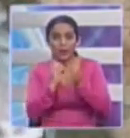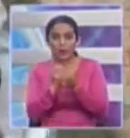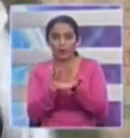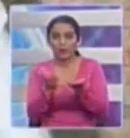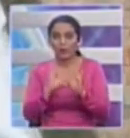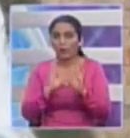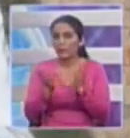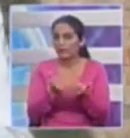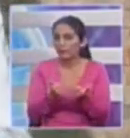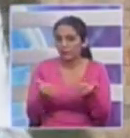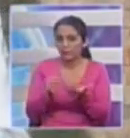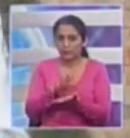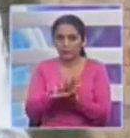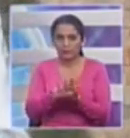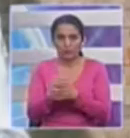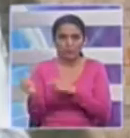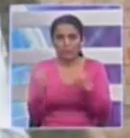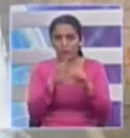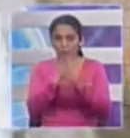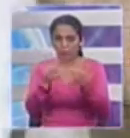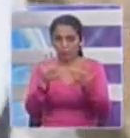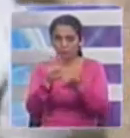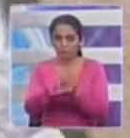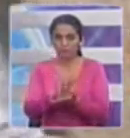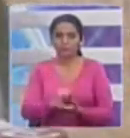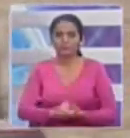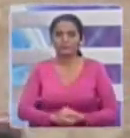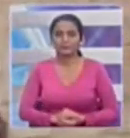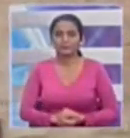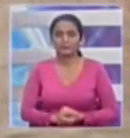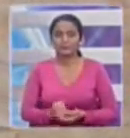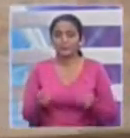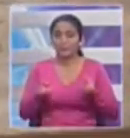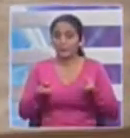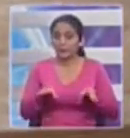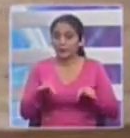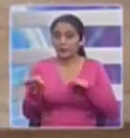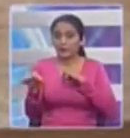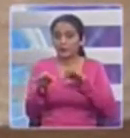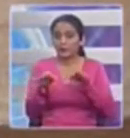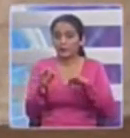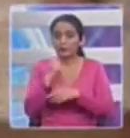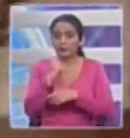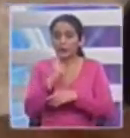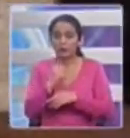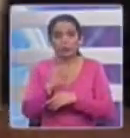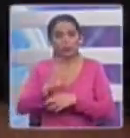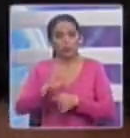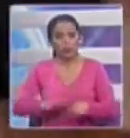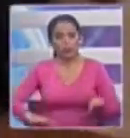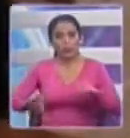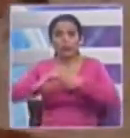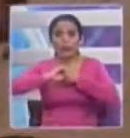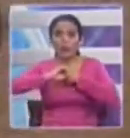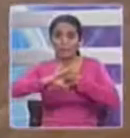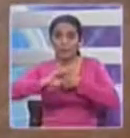se pueden decir no agresión, sin agresión. Señaló además que su campaña la enmarcará en el respeto